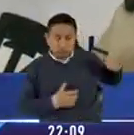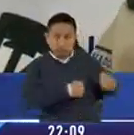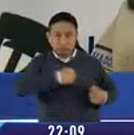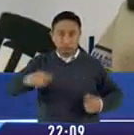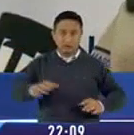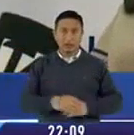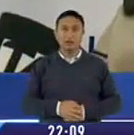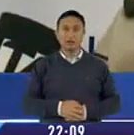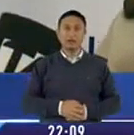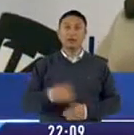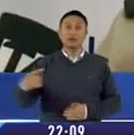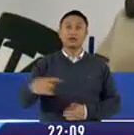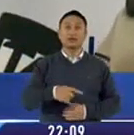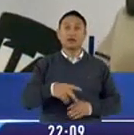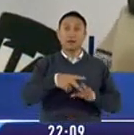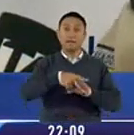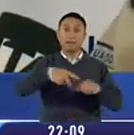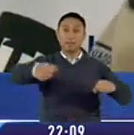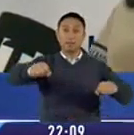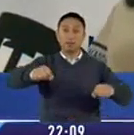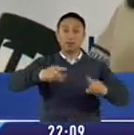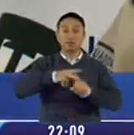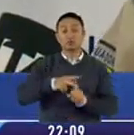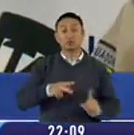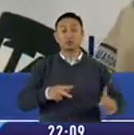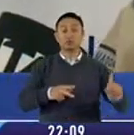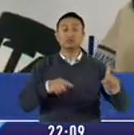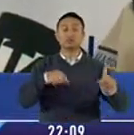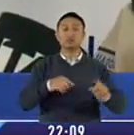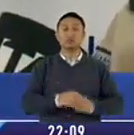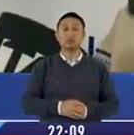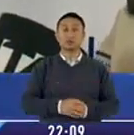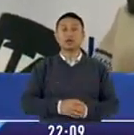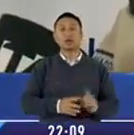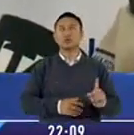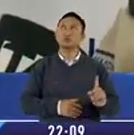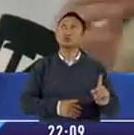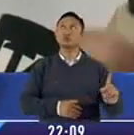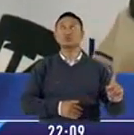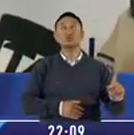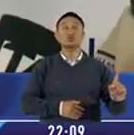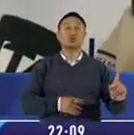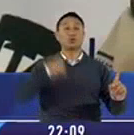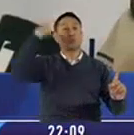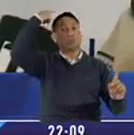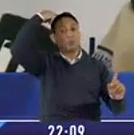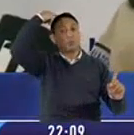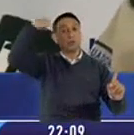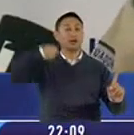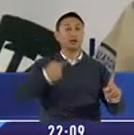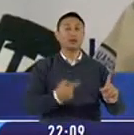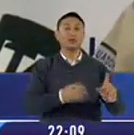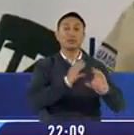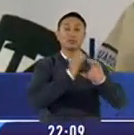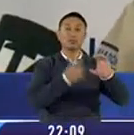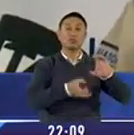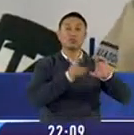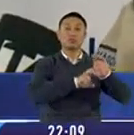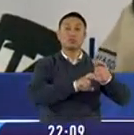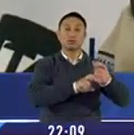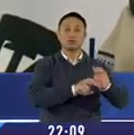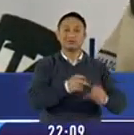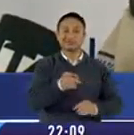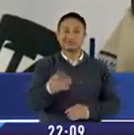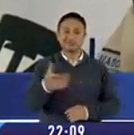obviamente bajarse de la motocicleta y proceder a realizar como un transeúnte, es decir, caminar y subirse un bus. Esa es la forma que ellos más o